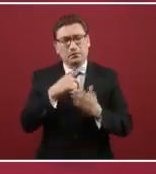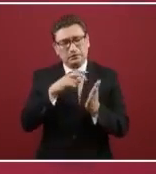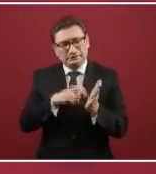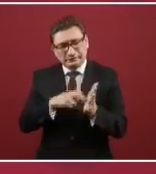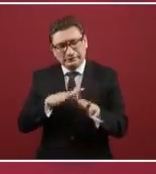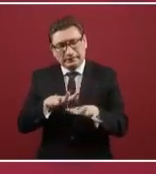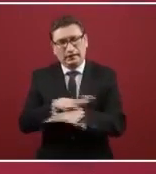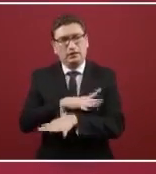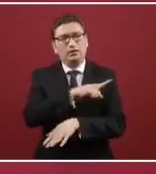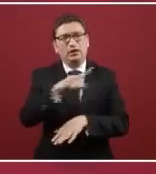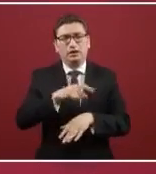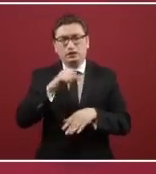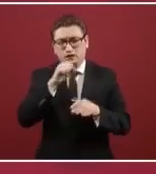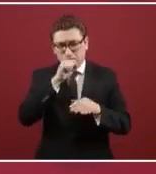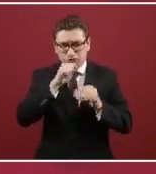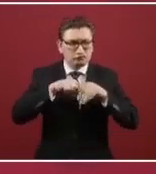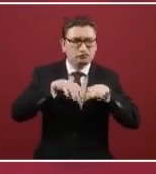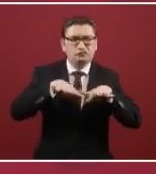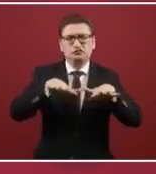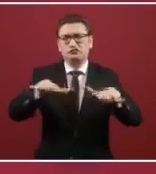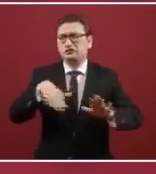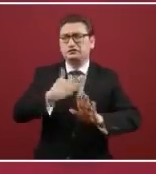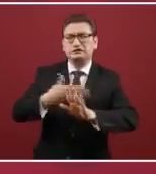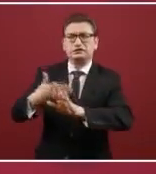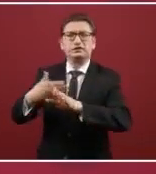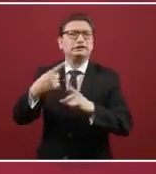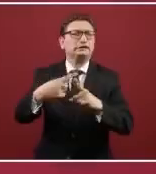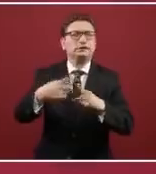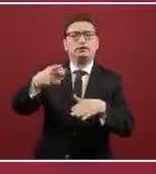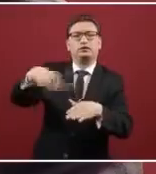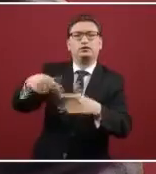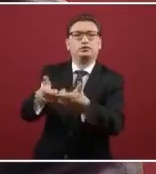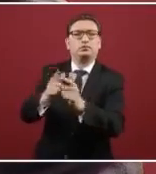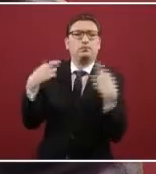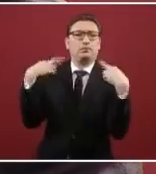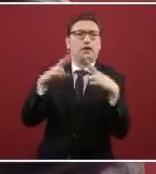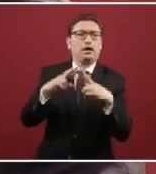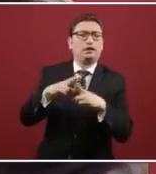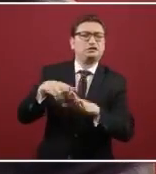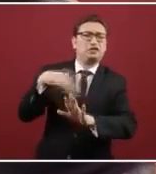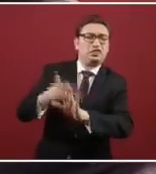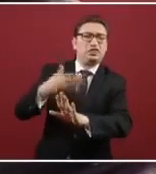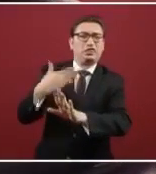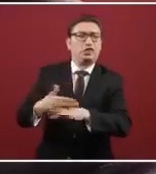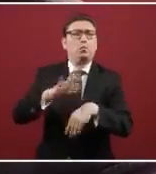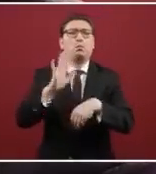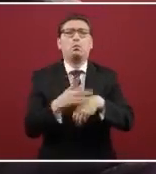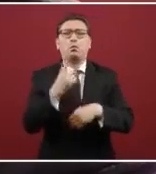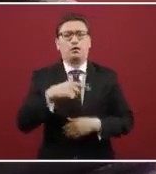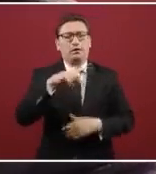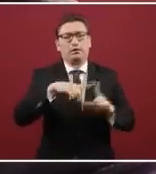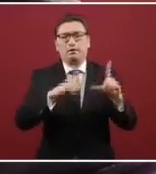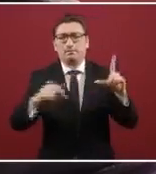echaron a andar una campaña de desprestigio en contra del magisterio, de que el problema de la educación